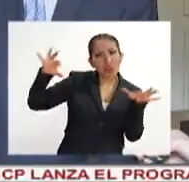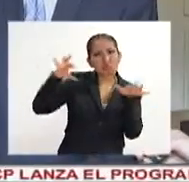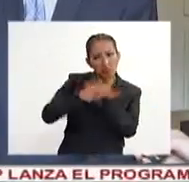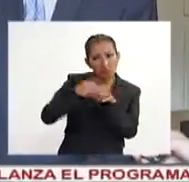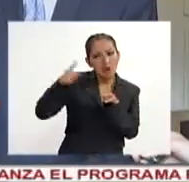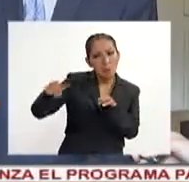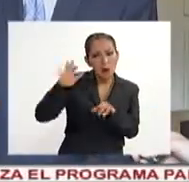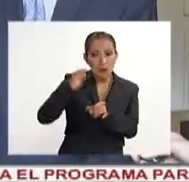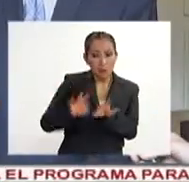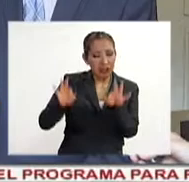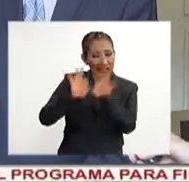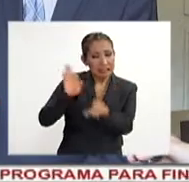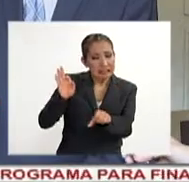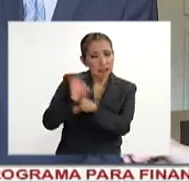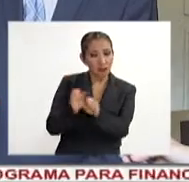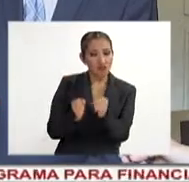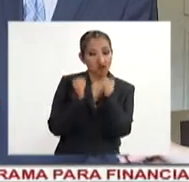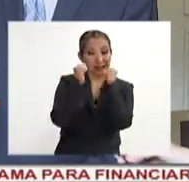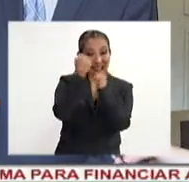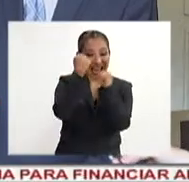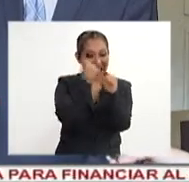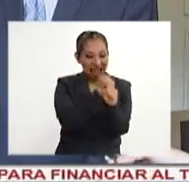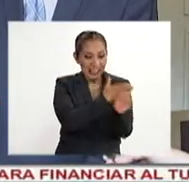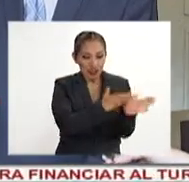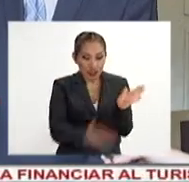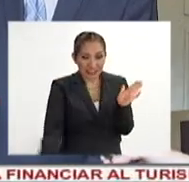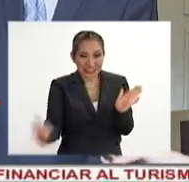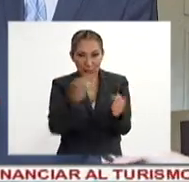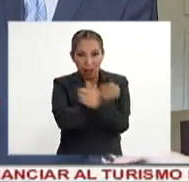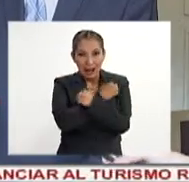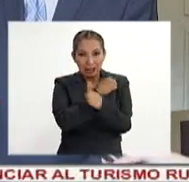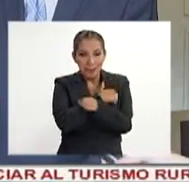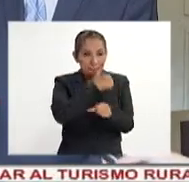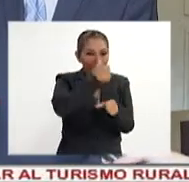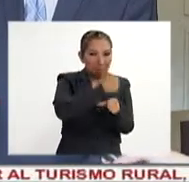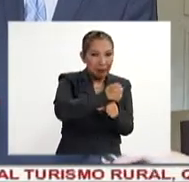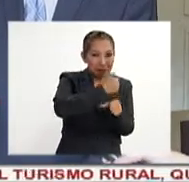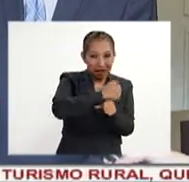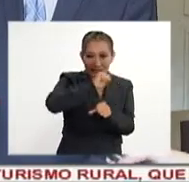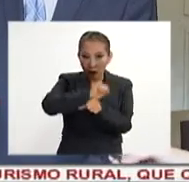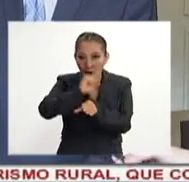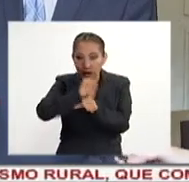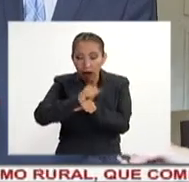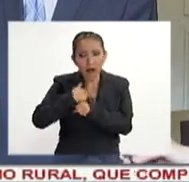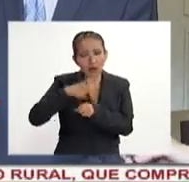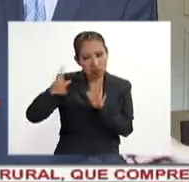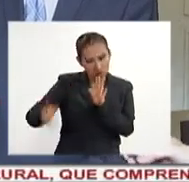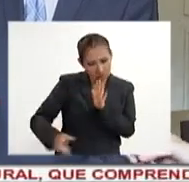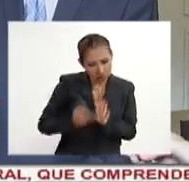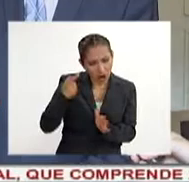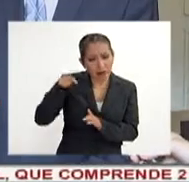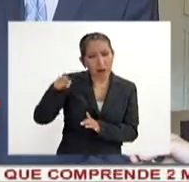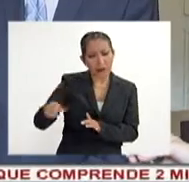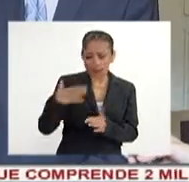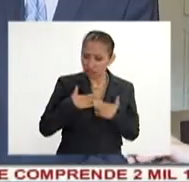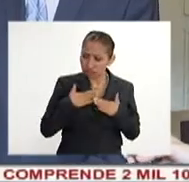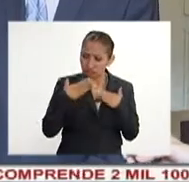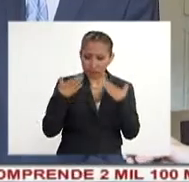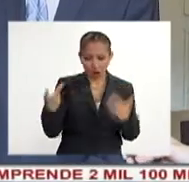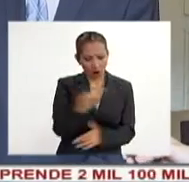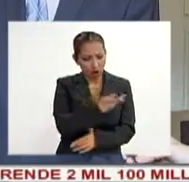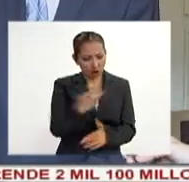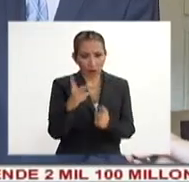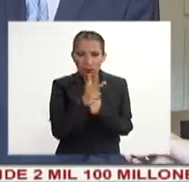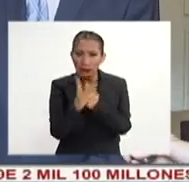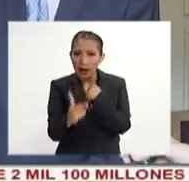importancia de fortalecer sobre todo los primeros años de la educación y reiterar la disposición de ambas